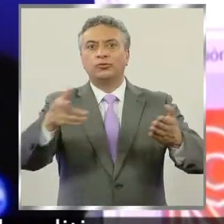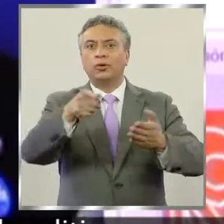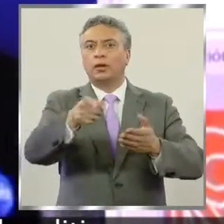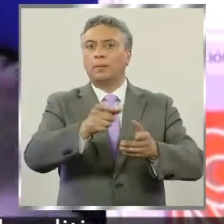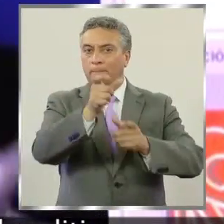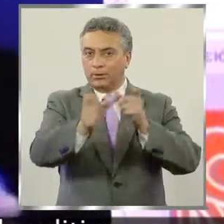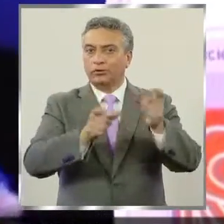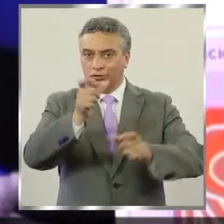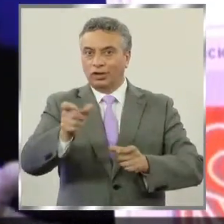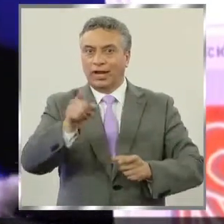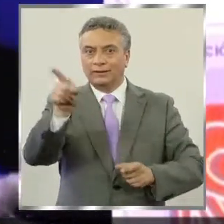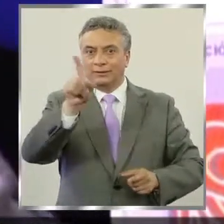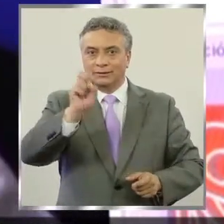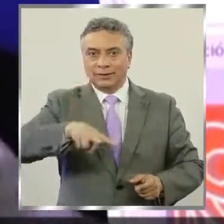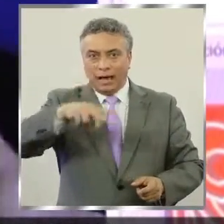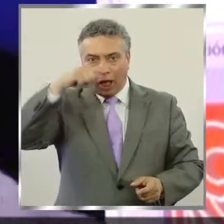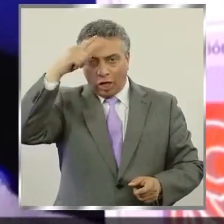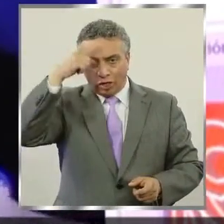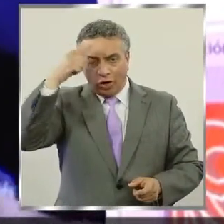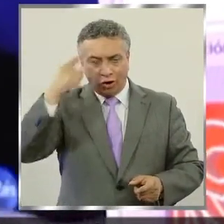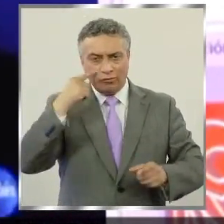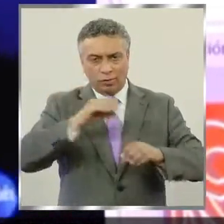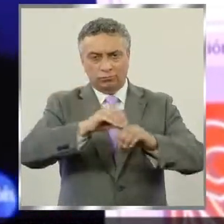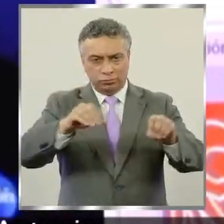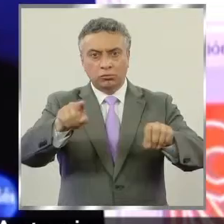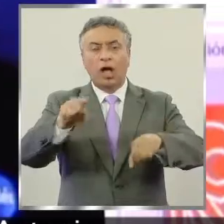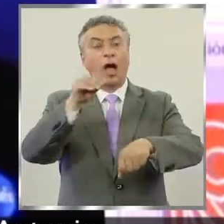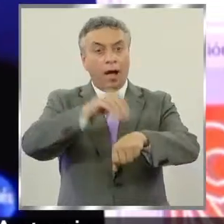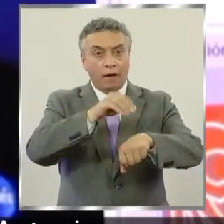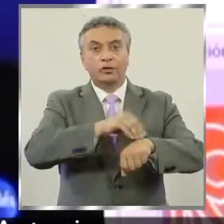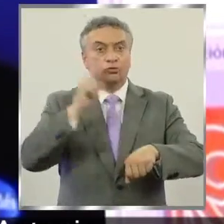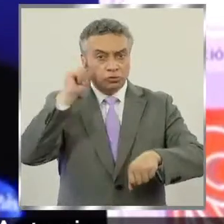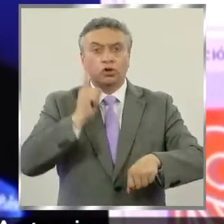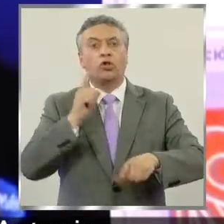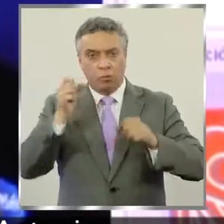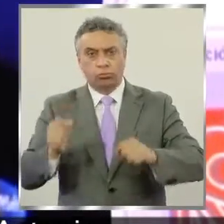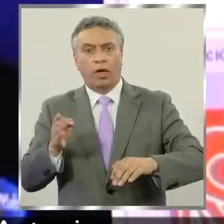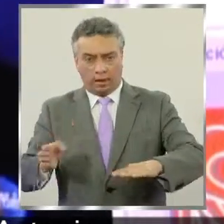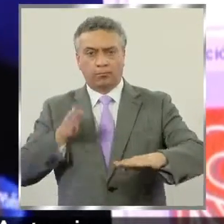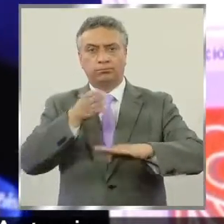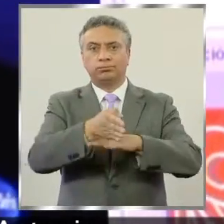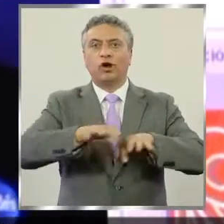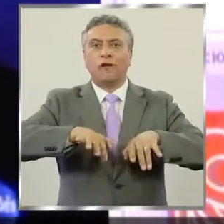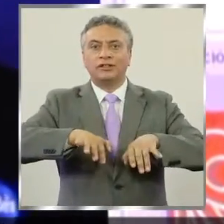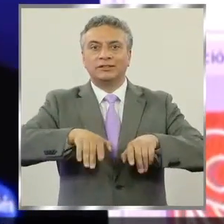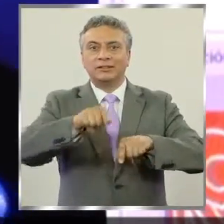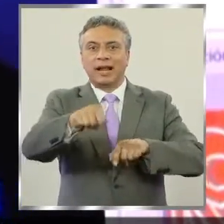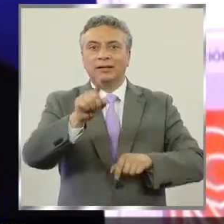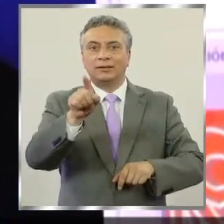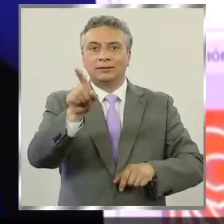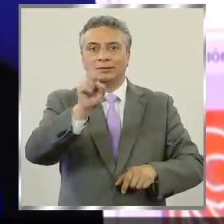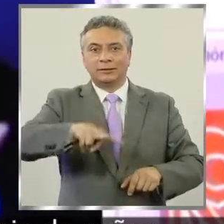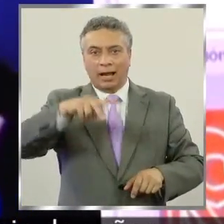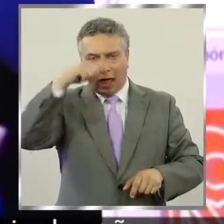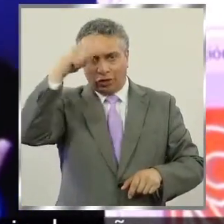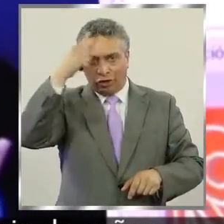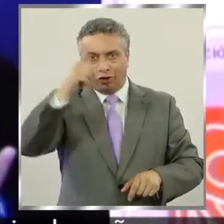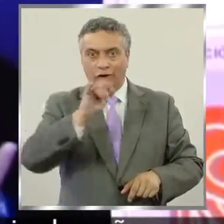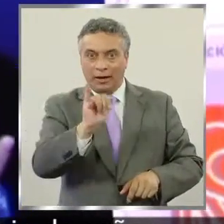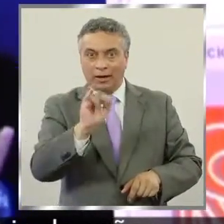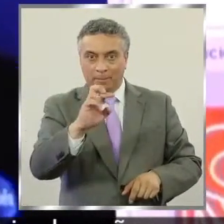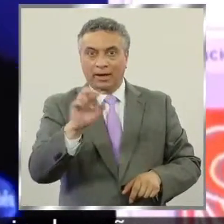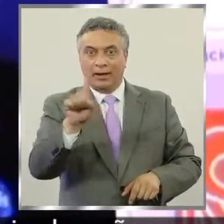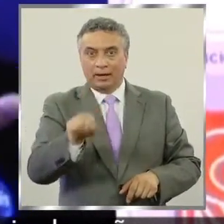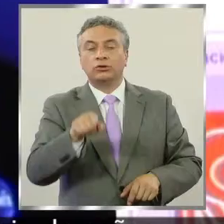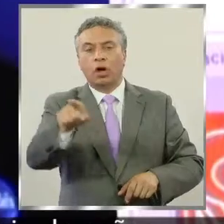con discapacidad auditiva sanantonina y se les invita a acercarse a las oficinas del IPS en San Antonio, ya que allí hay módulos